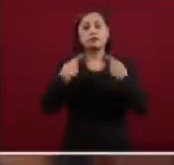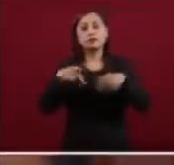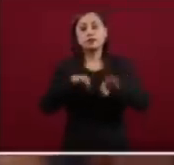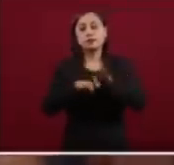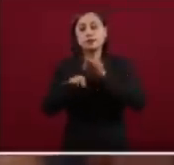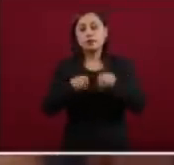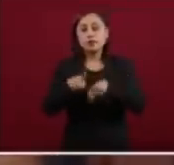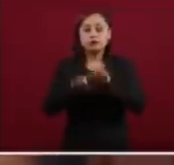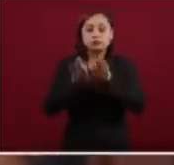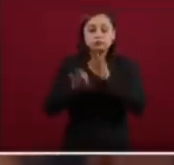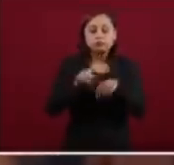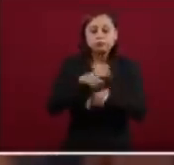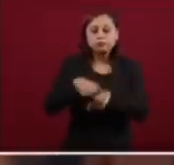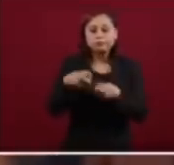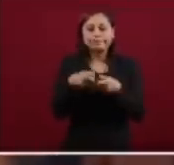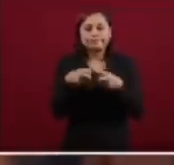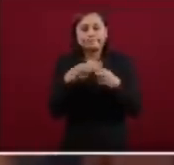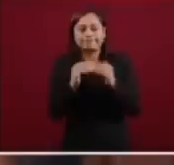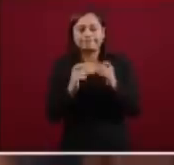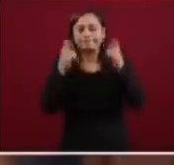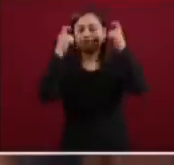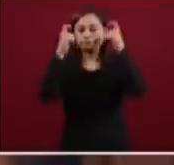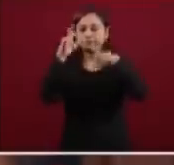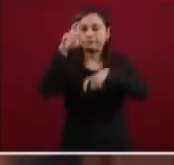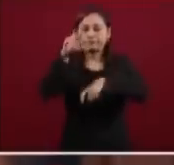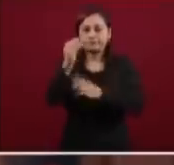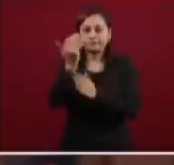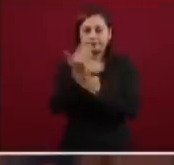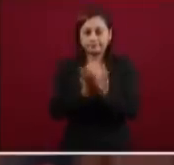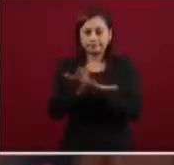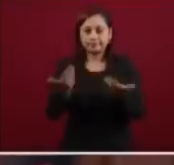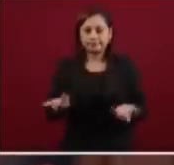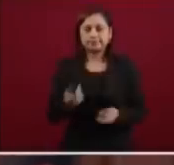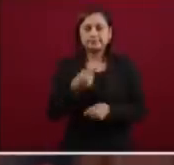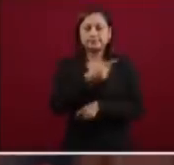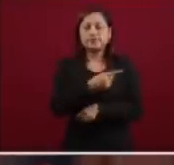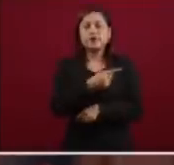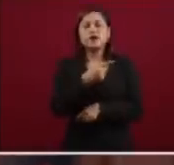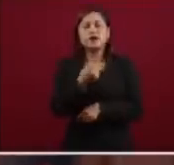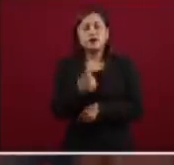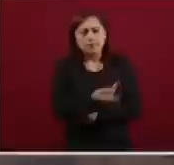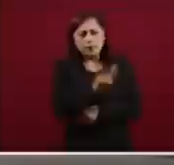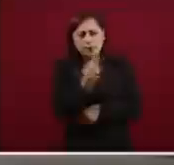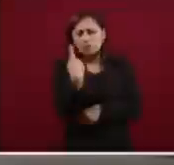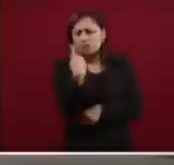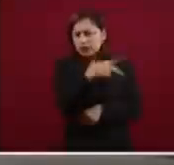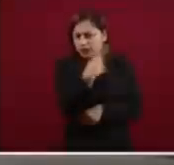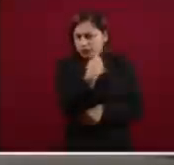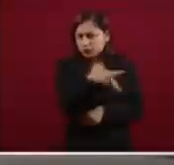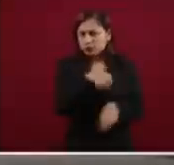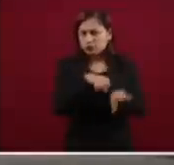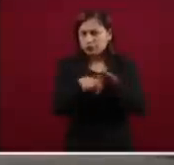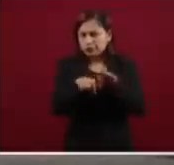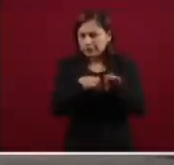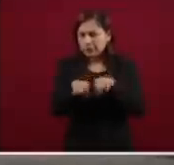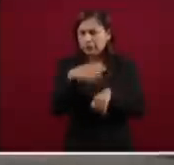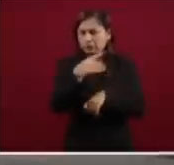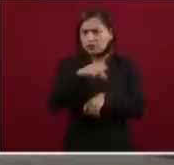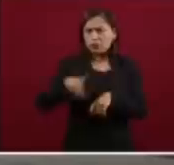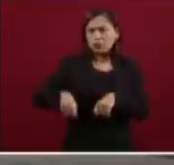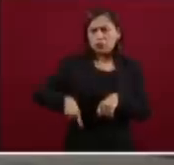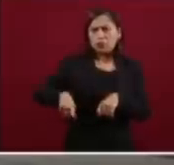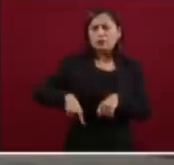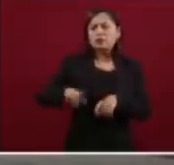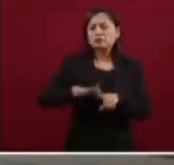el gobierno que usted encabeza como está siendo o cómo va a ser esto es labor de cuidar a su personal y también cuál sería su